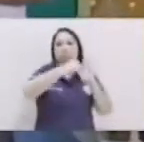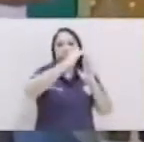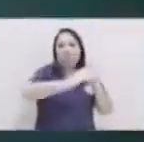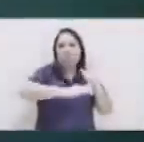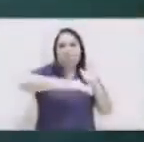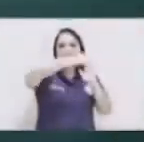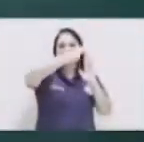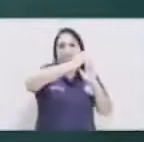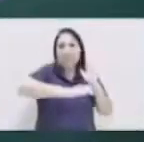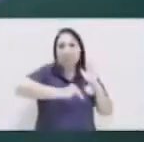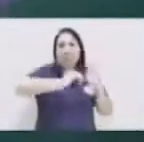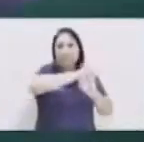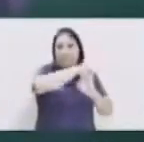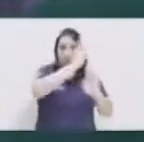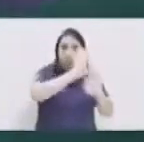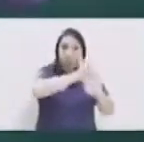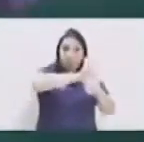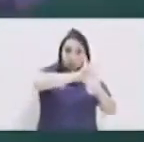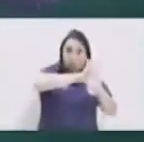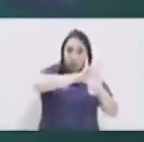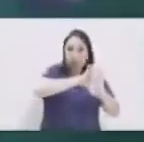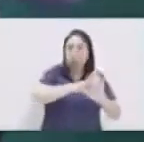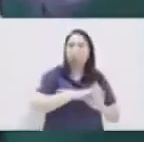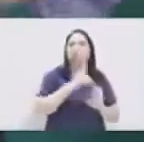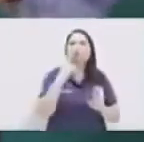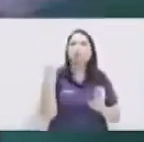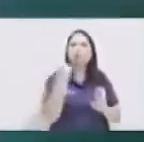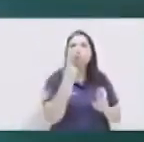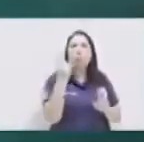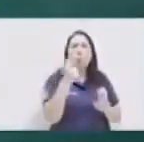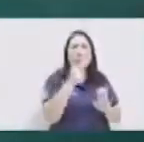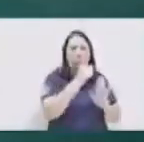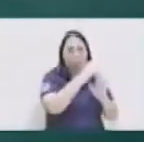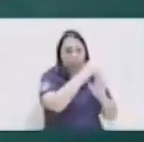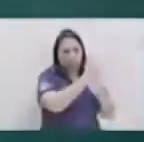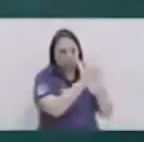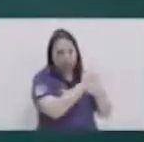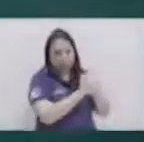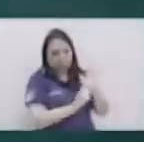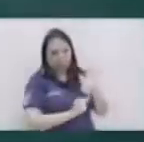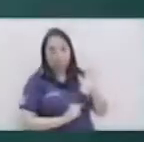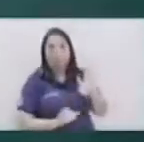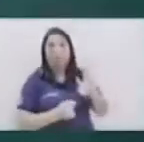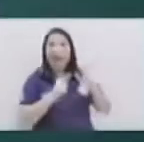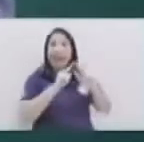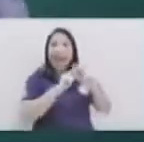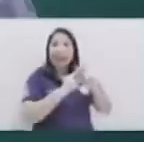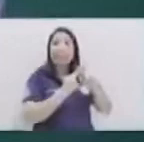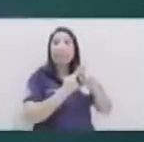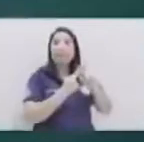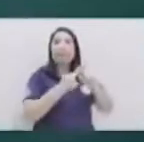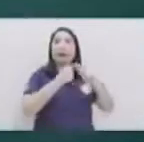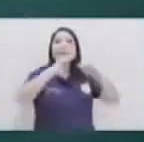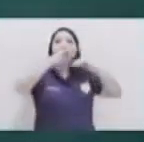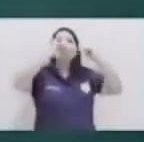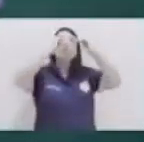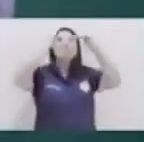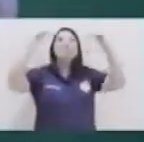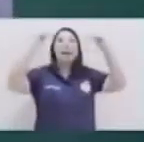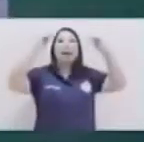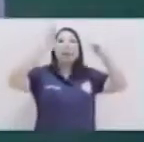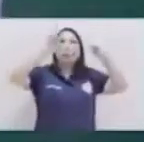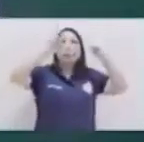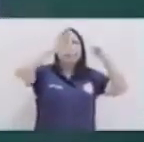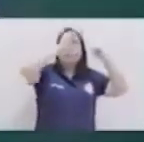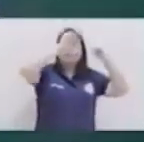fondo. Toda obra de arte se inicia con el fondo, es decir, empezamos con el cielo, Con el cielo. luego